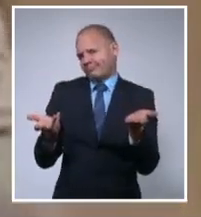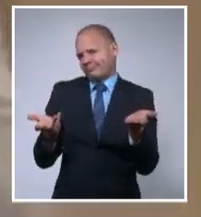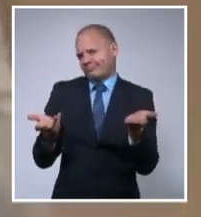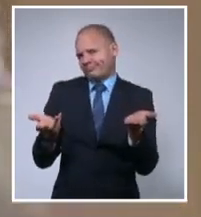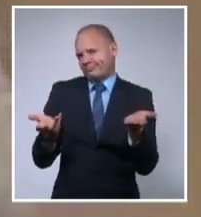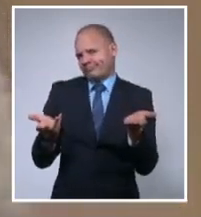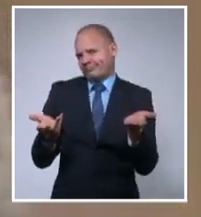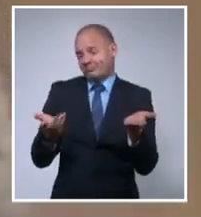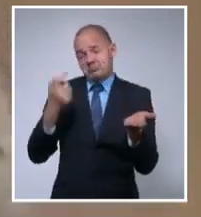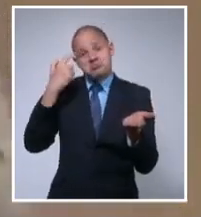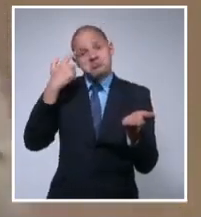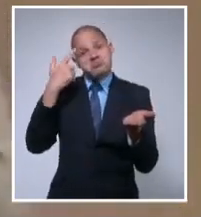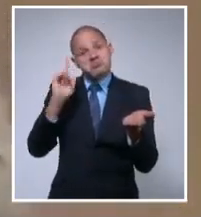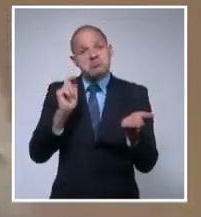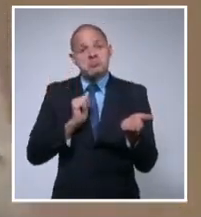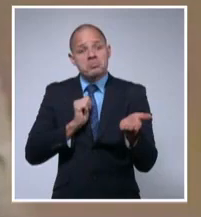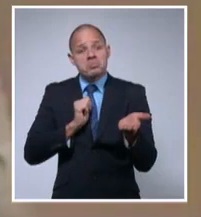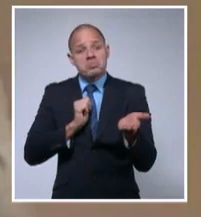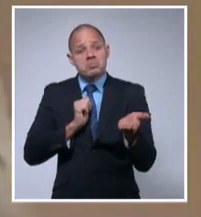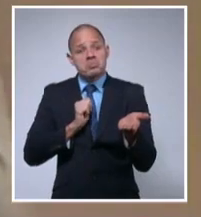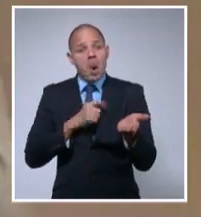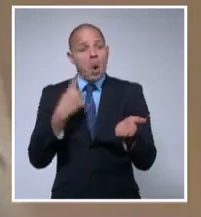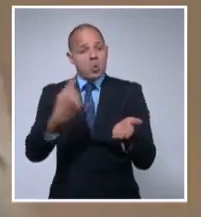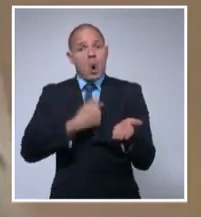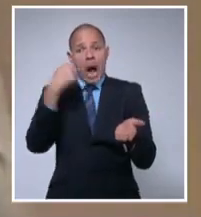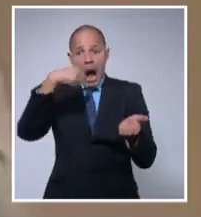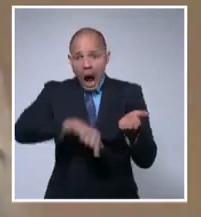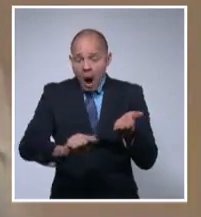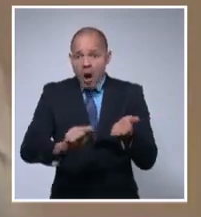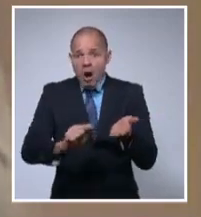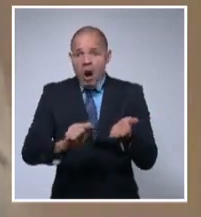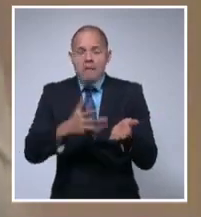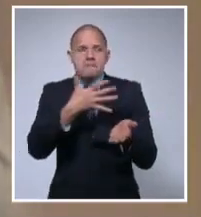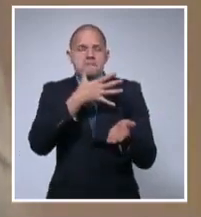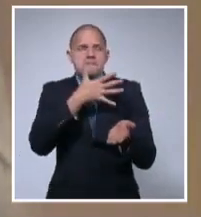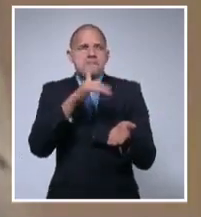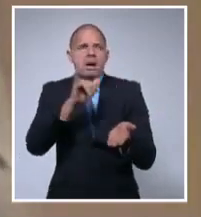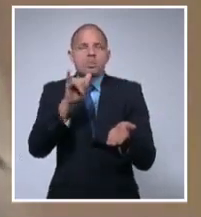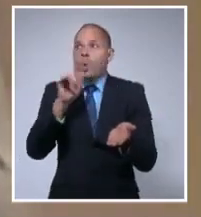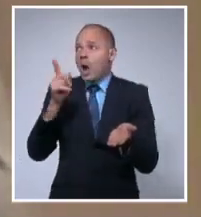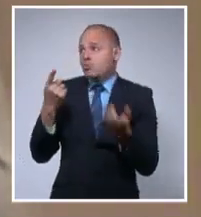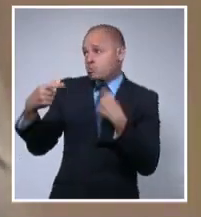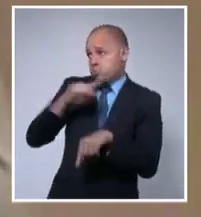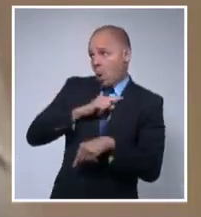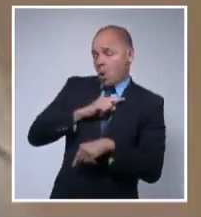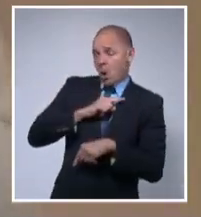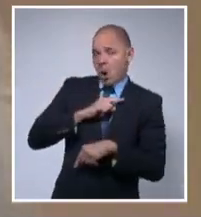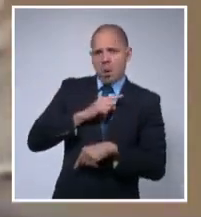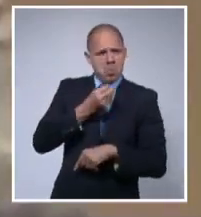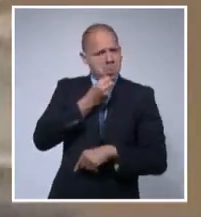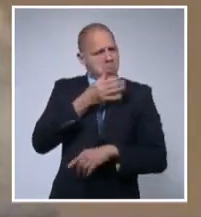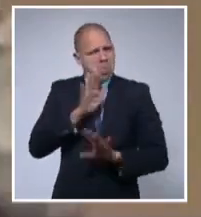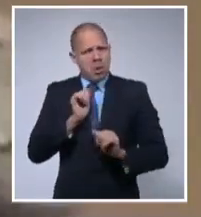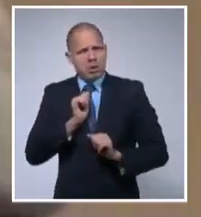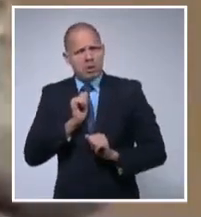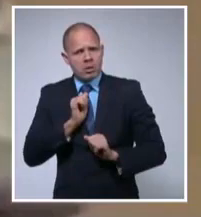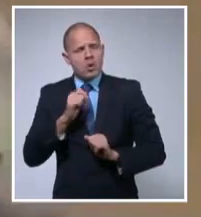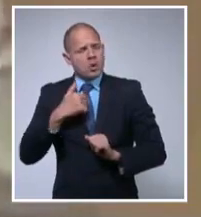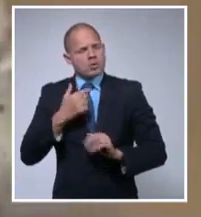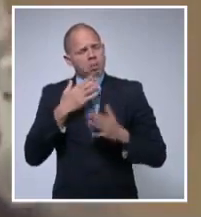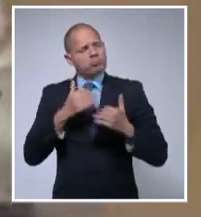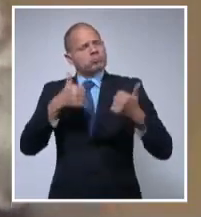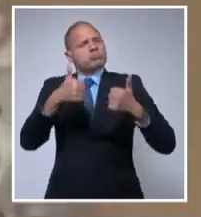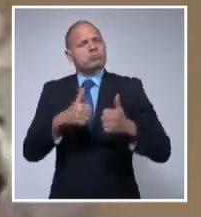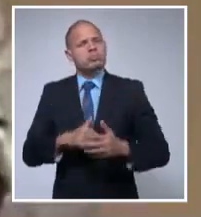Entonces yo pienso que es un privilegio de la historia y confirma el pueblo, pero plena